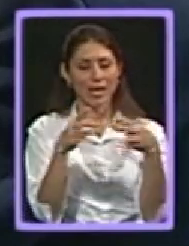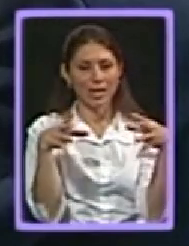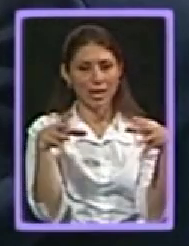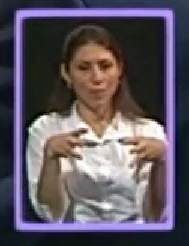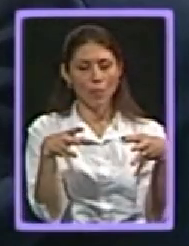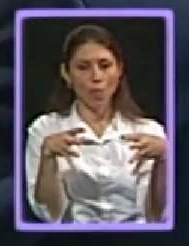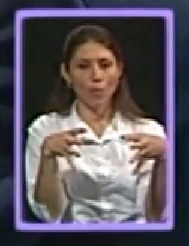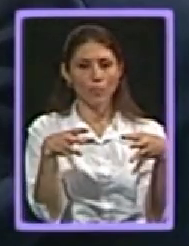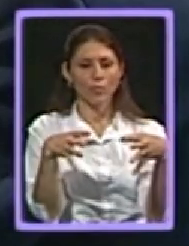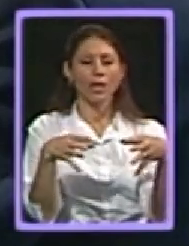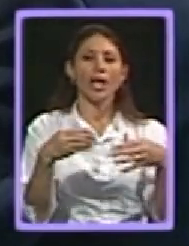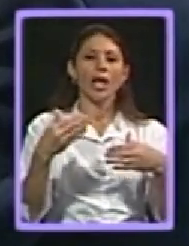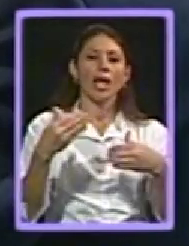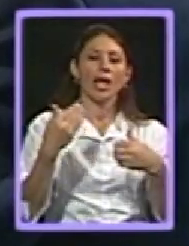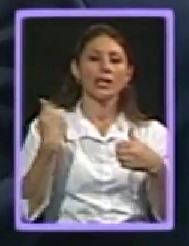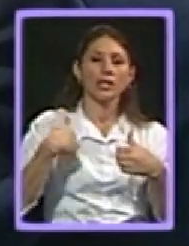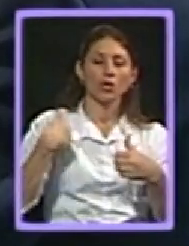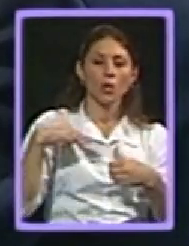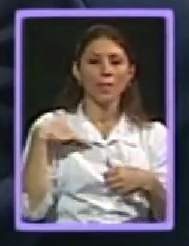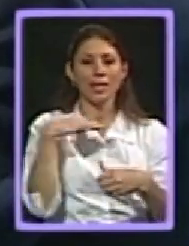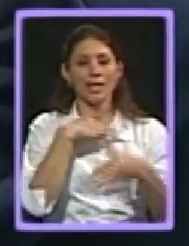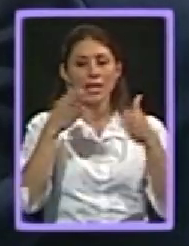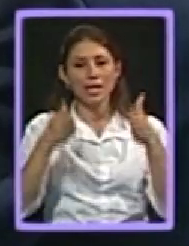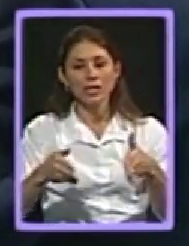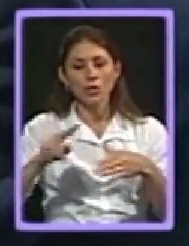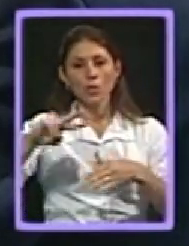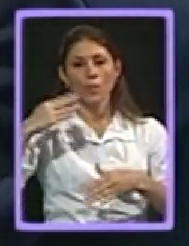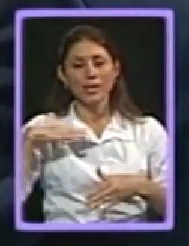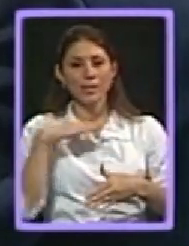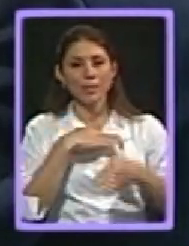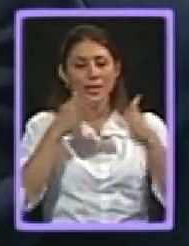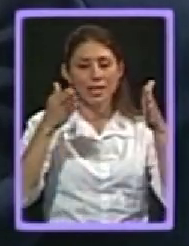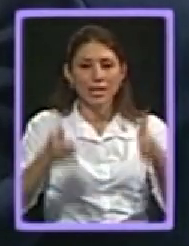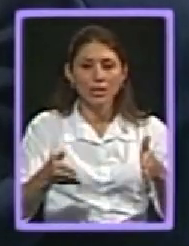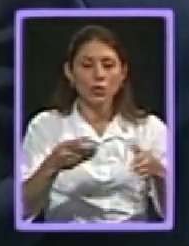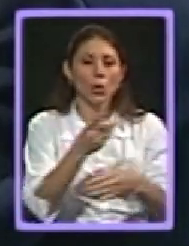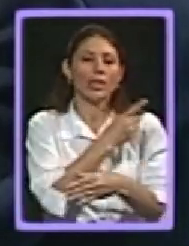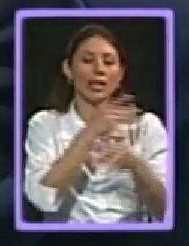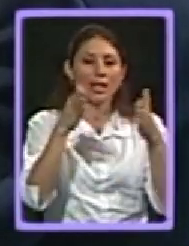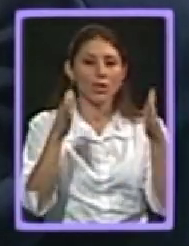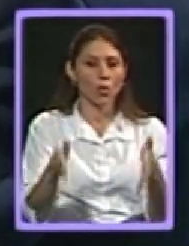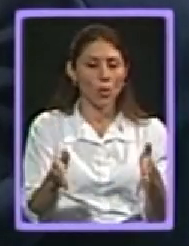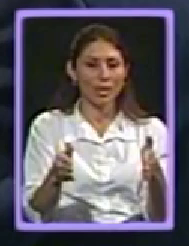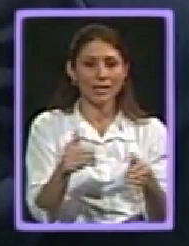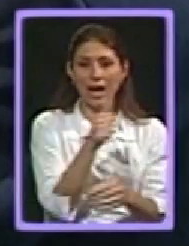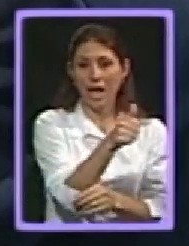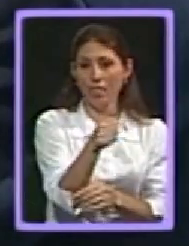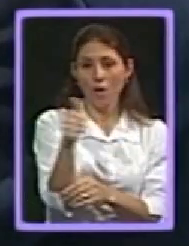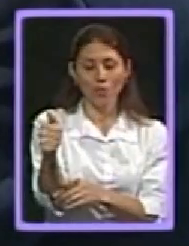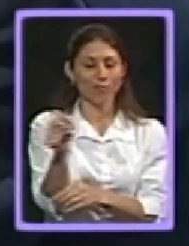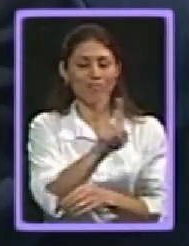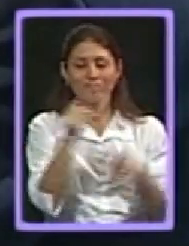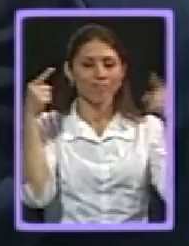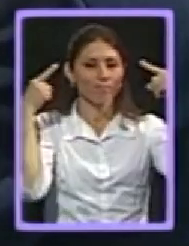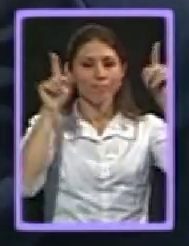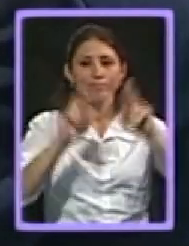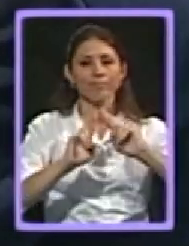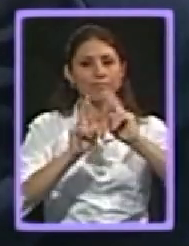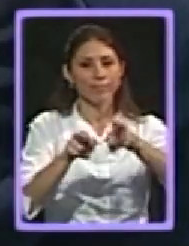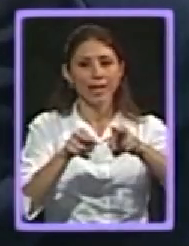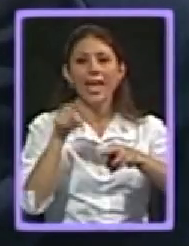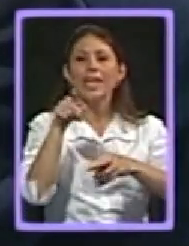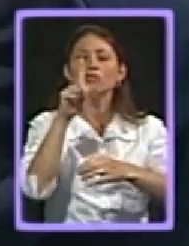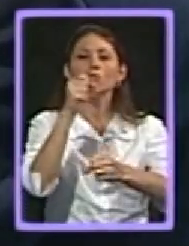persona del ministro, el viceministro, los directores, por sí mismos no logran estos resultados. Esto es un trabajo de